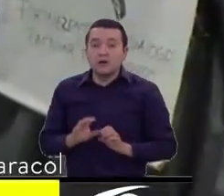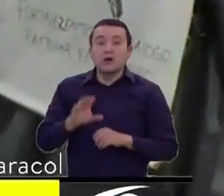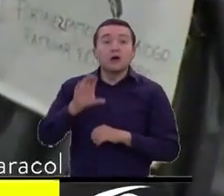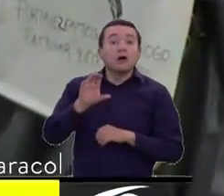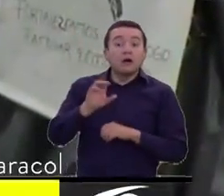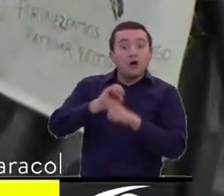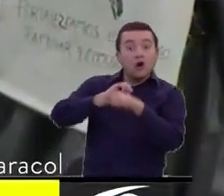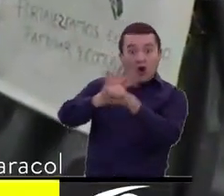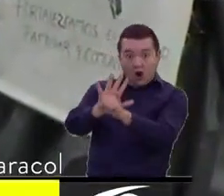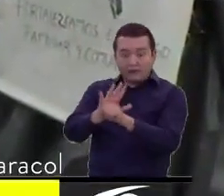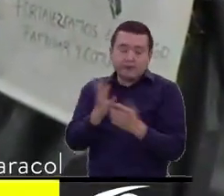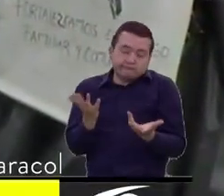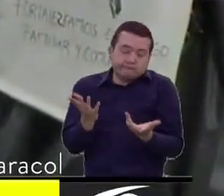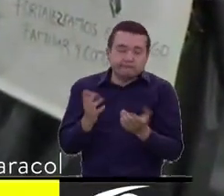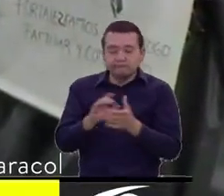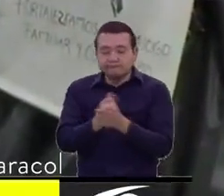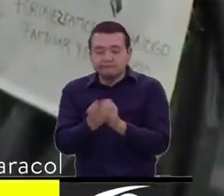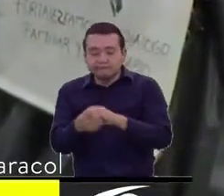manos,